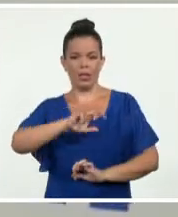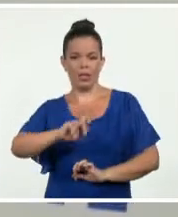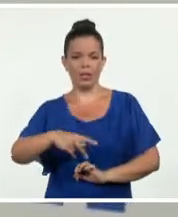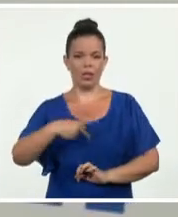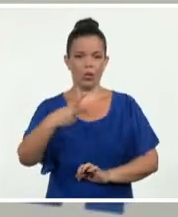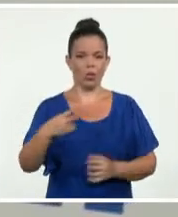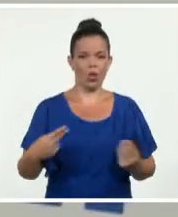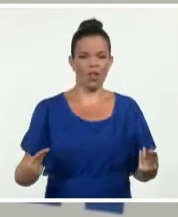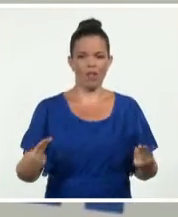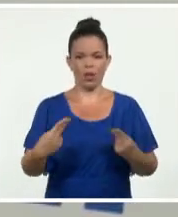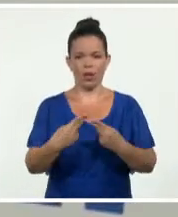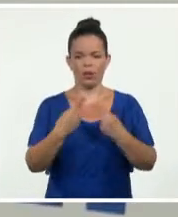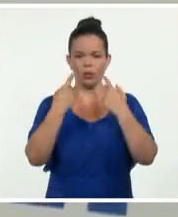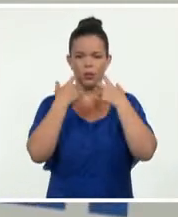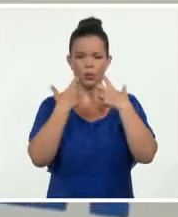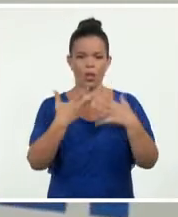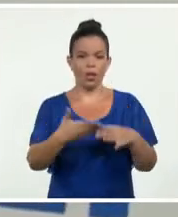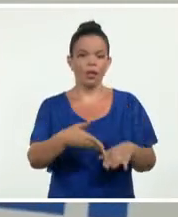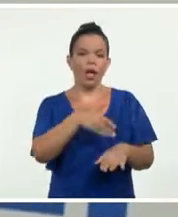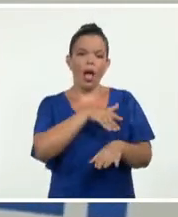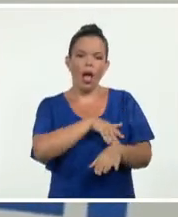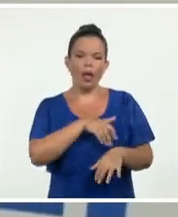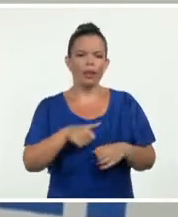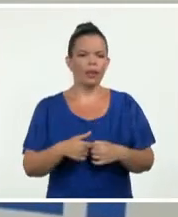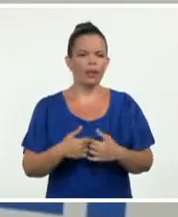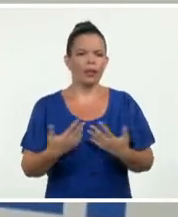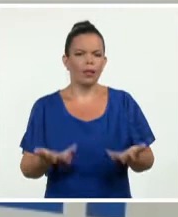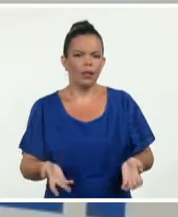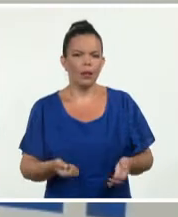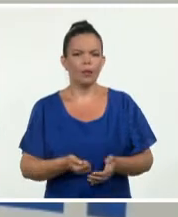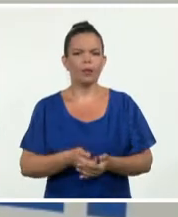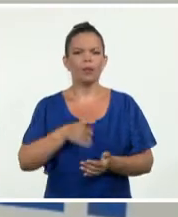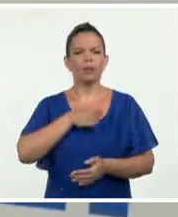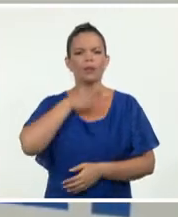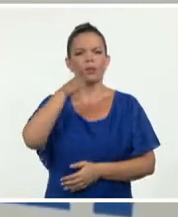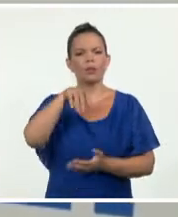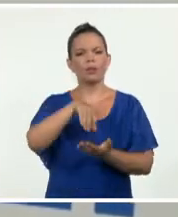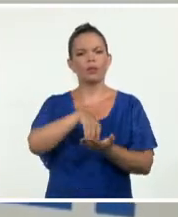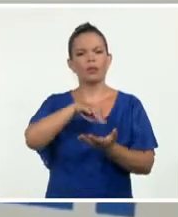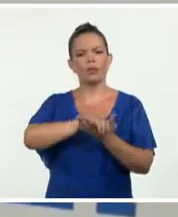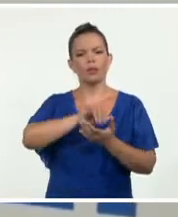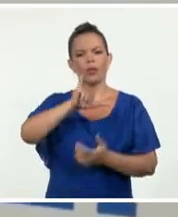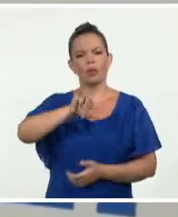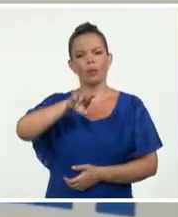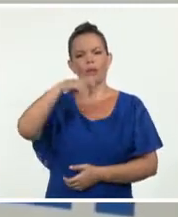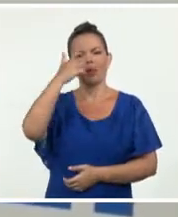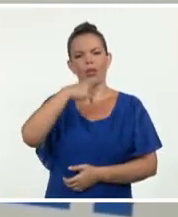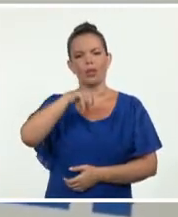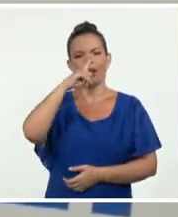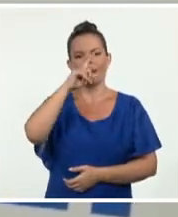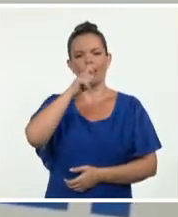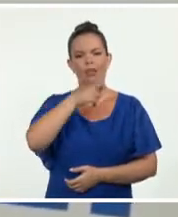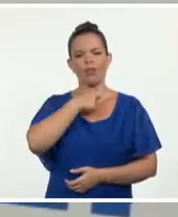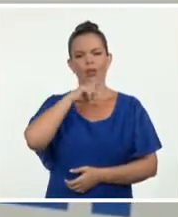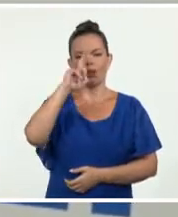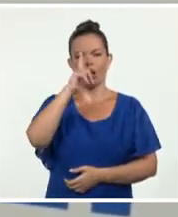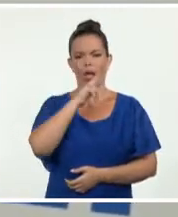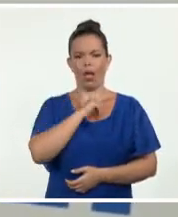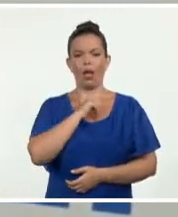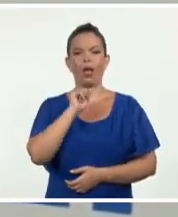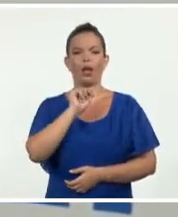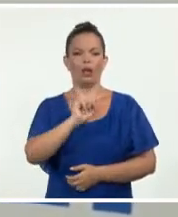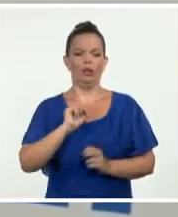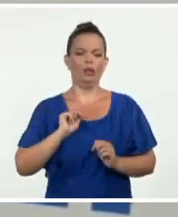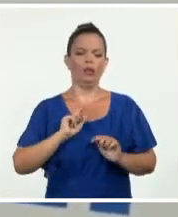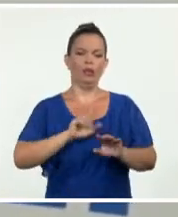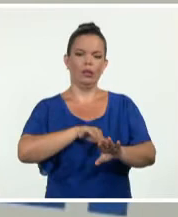jugamos. Anteriormente estuvimos en Mirandela. Y bueno, esta gira ha